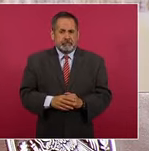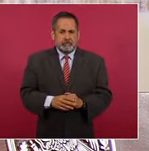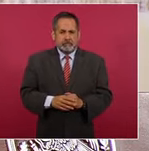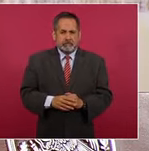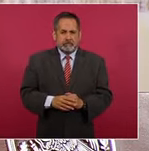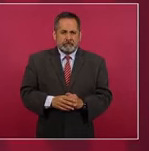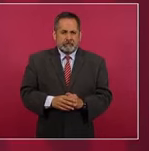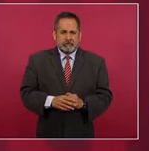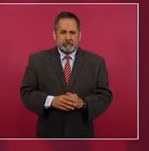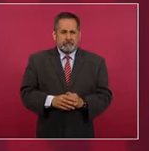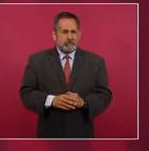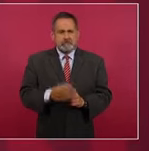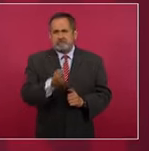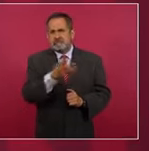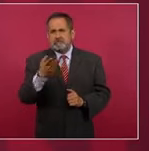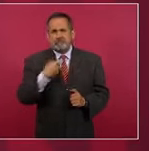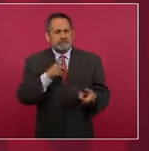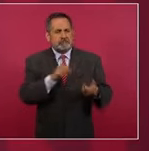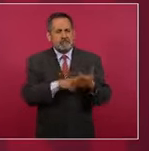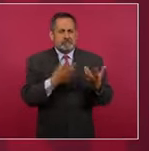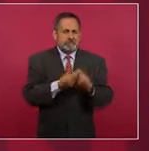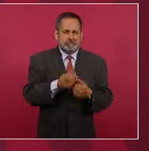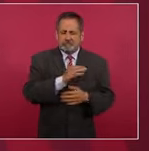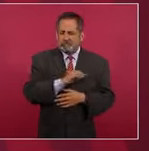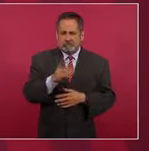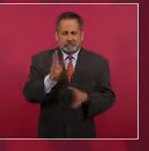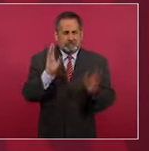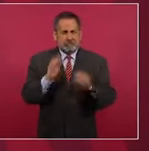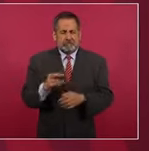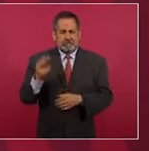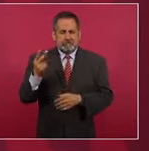y simpatizantes como 25 millones.